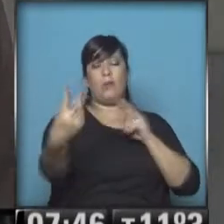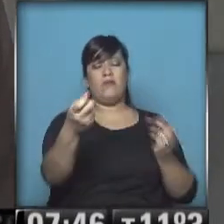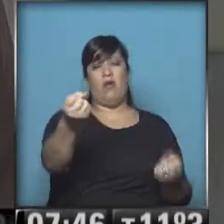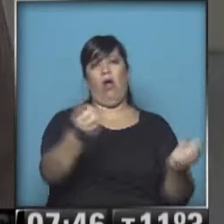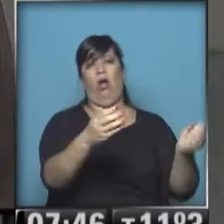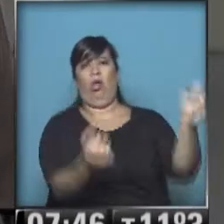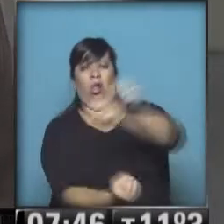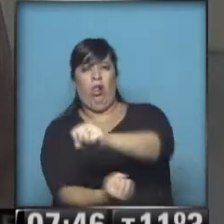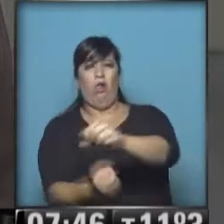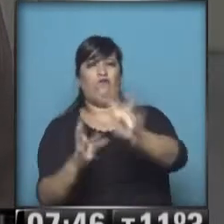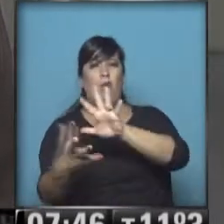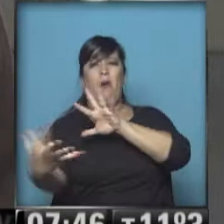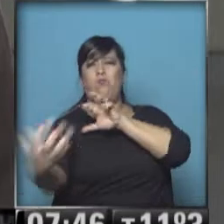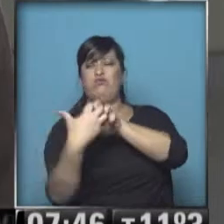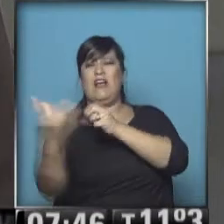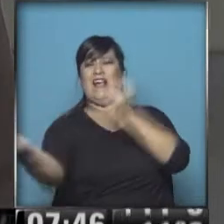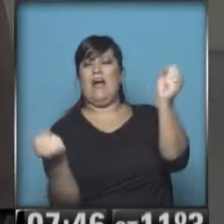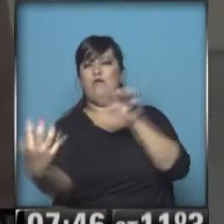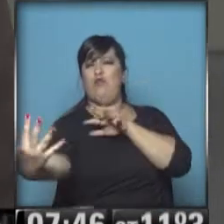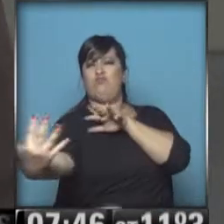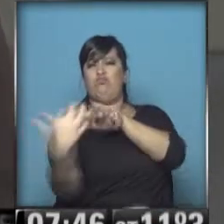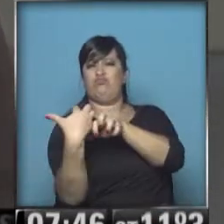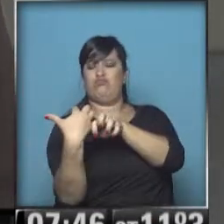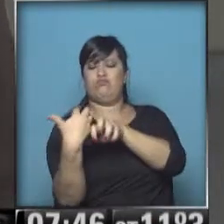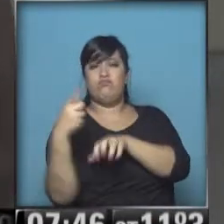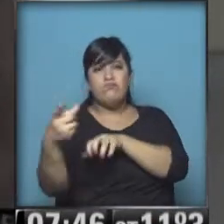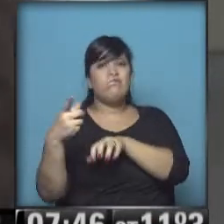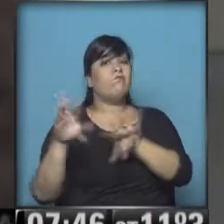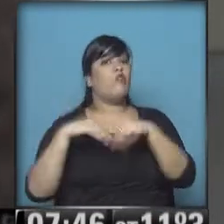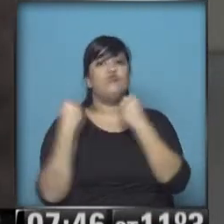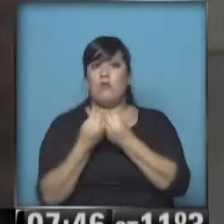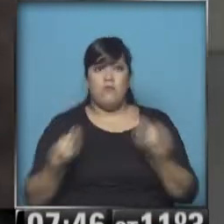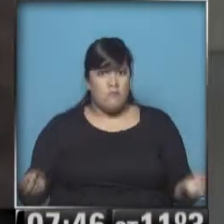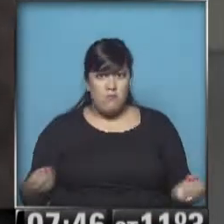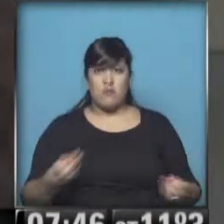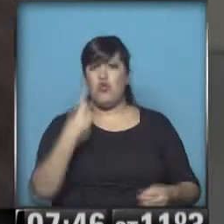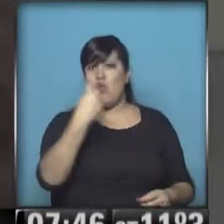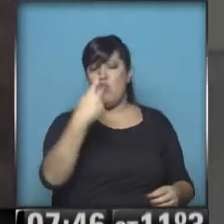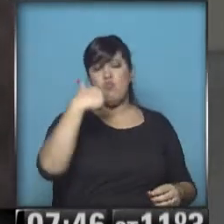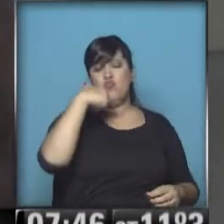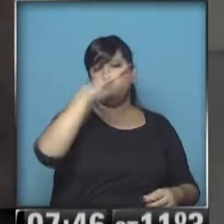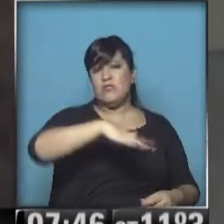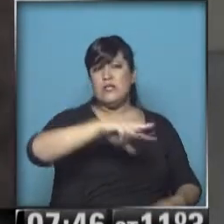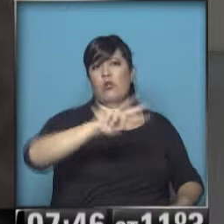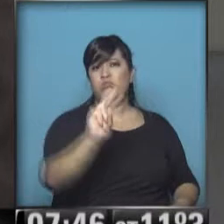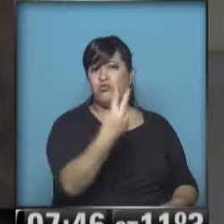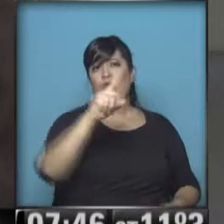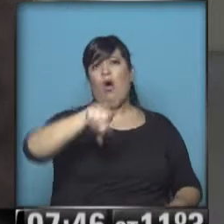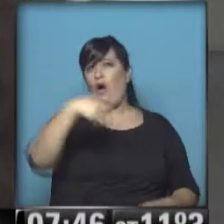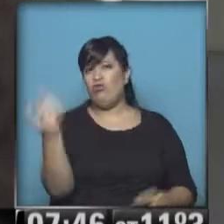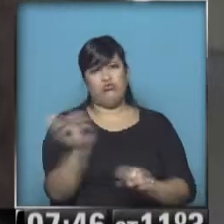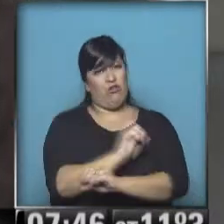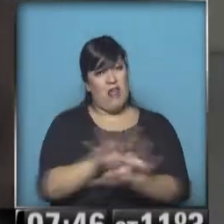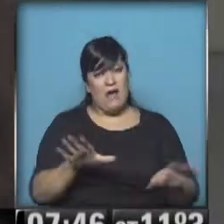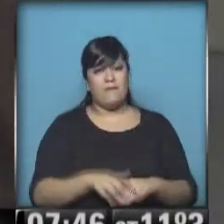impactar prácticamente de lleno con un camión que venía de frente. El resultado, dramático, uno de los chicos falleció, el otro se encuentra muy grave.